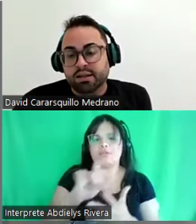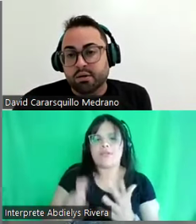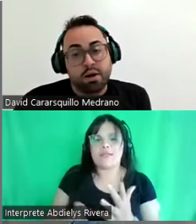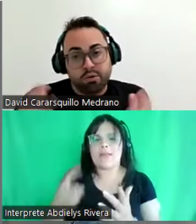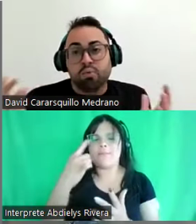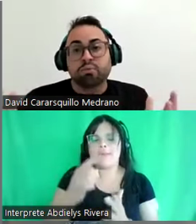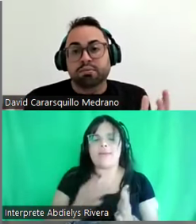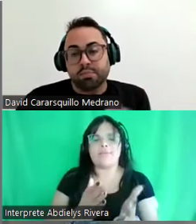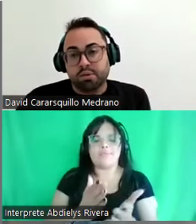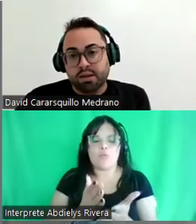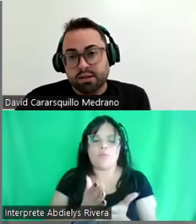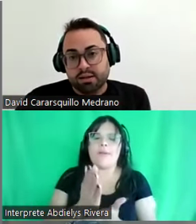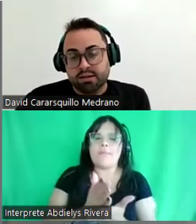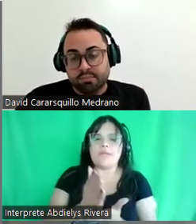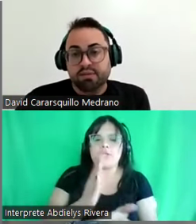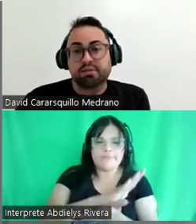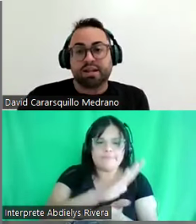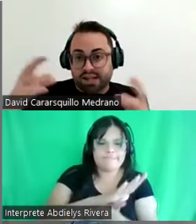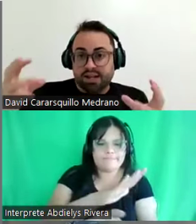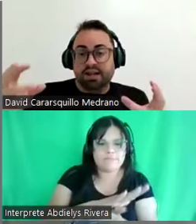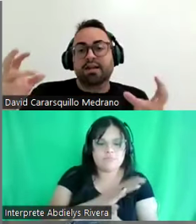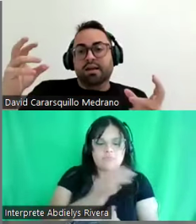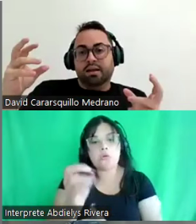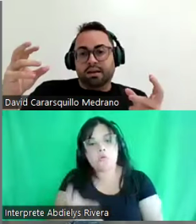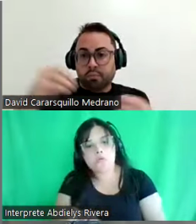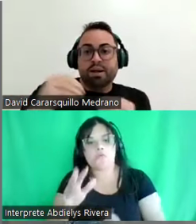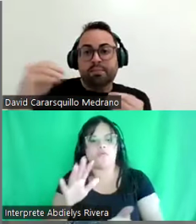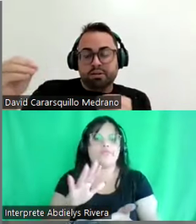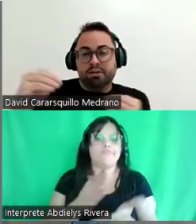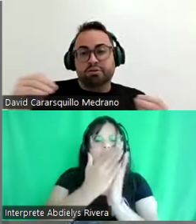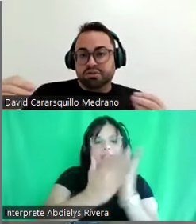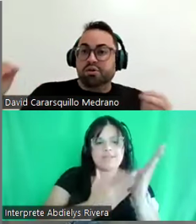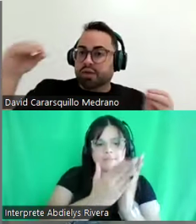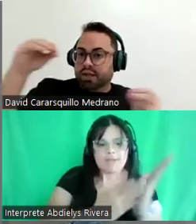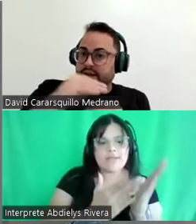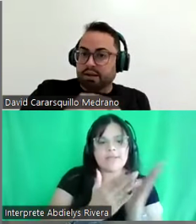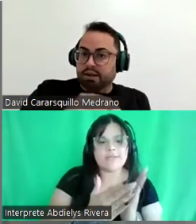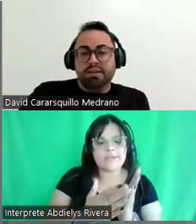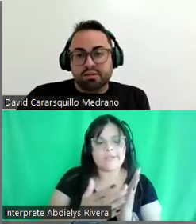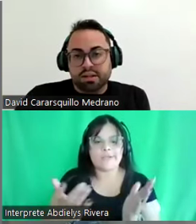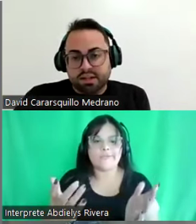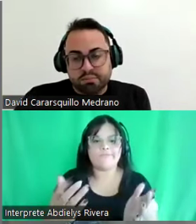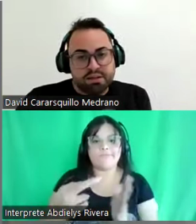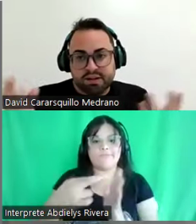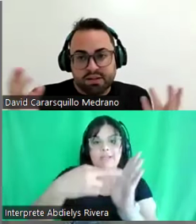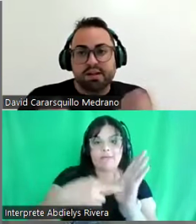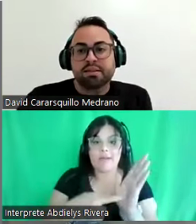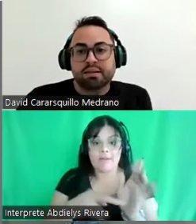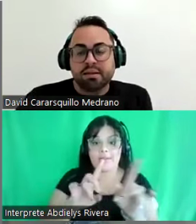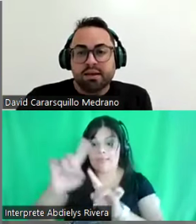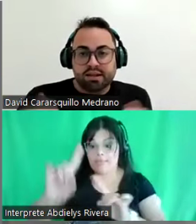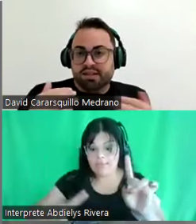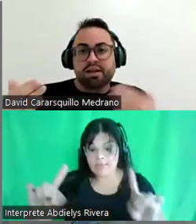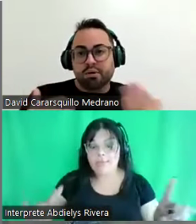clínica o algún tipo de servicio que requiera un parámetro de construcción o de reglamentación distinto, pues